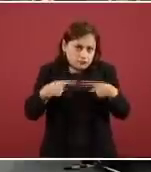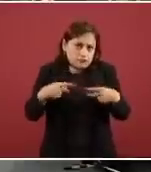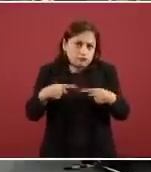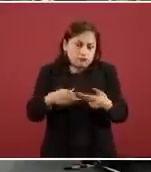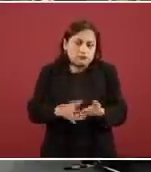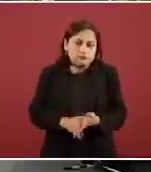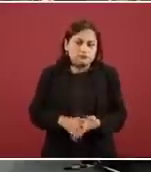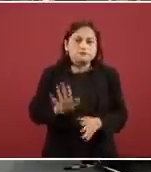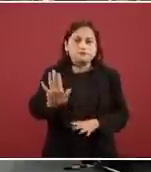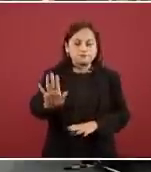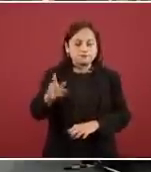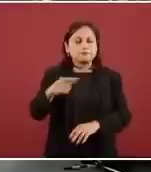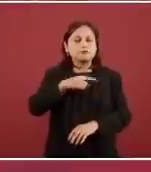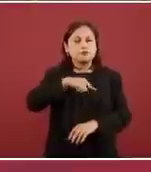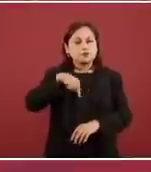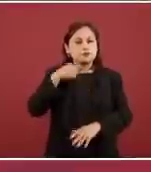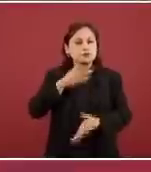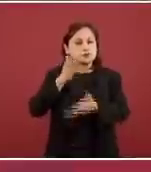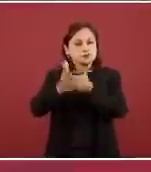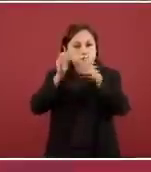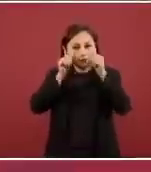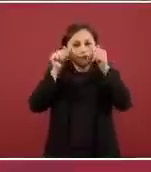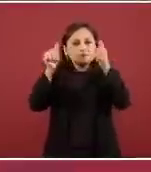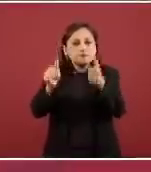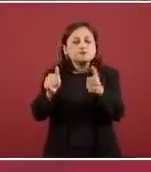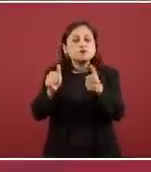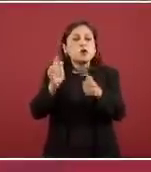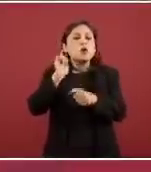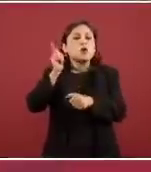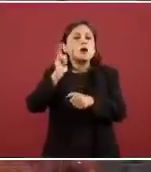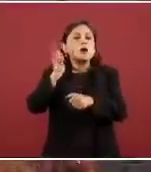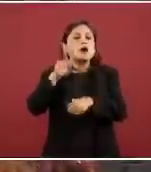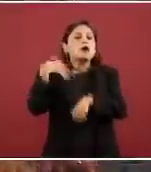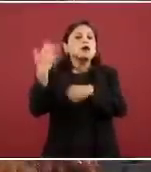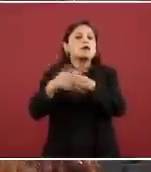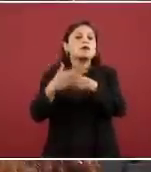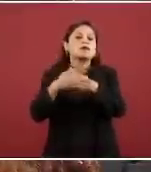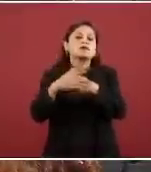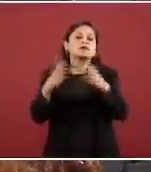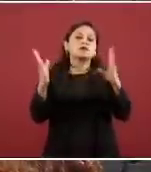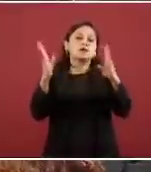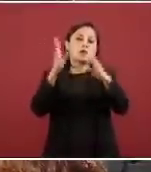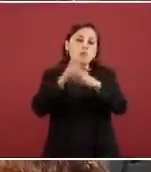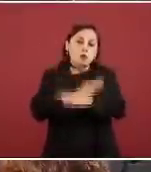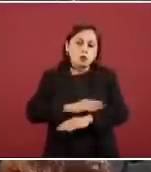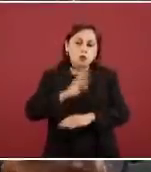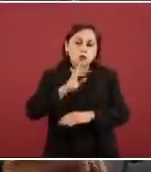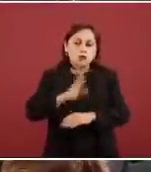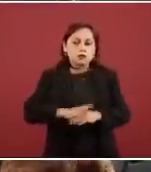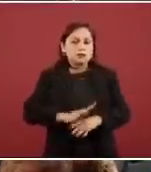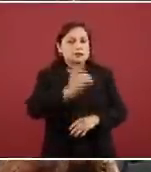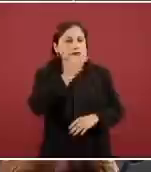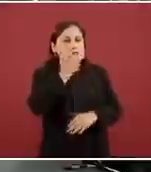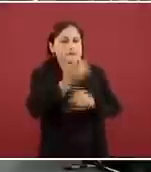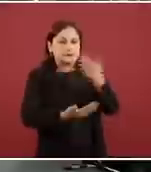vamos a atenderlo y yo espero que pronto tengamos ya solución. Terminamos con… Una disculpa que tomé mucho la palabra. No, no,